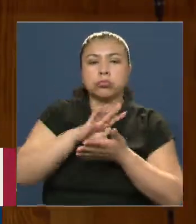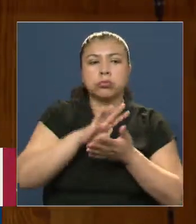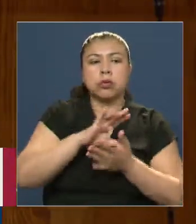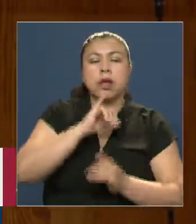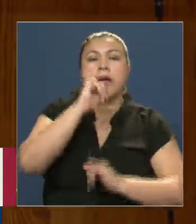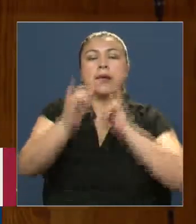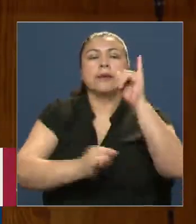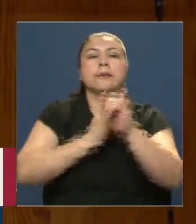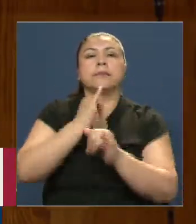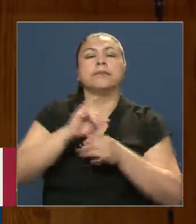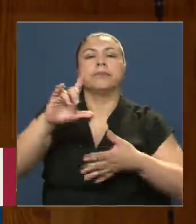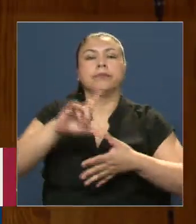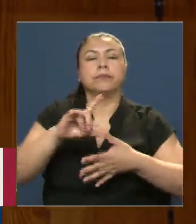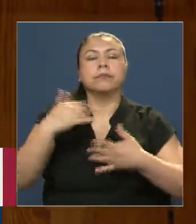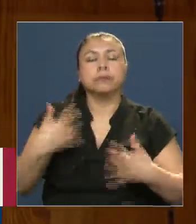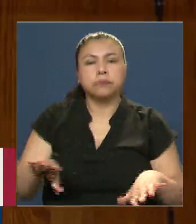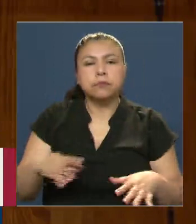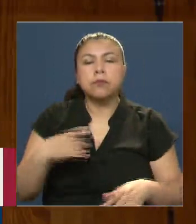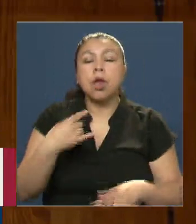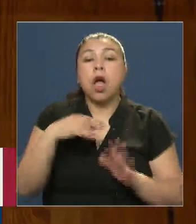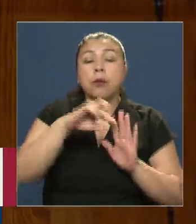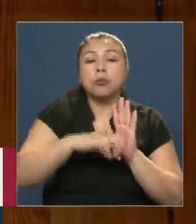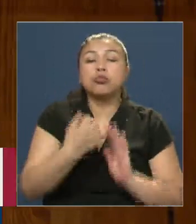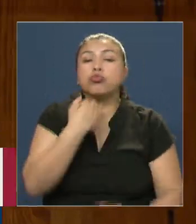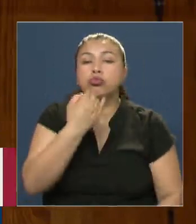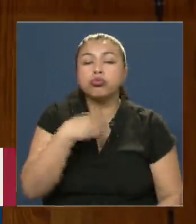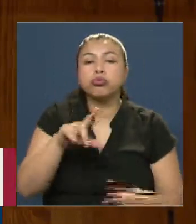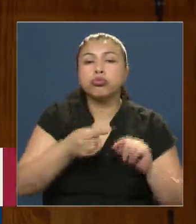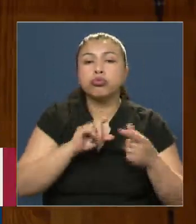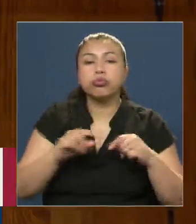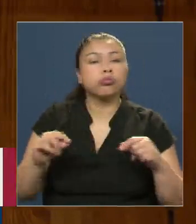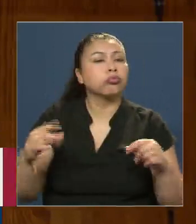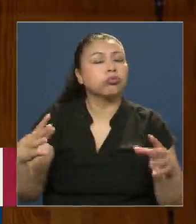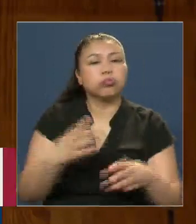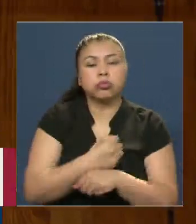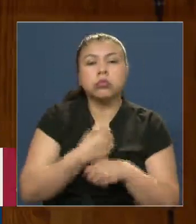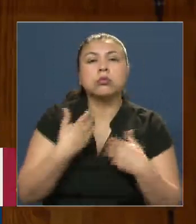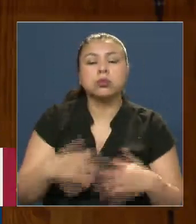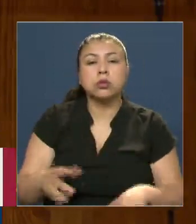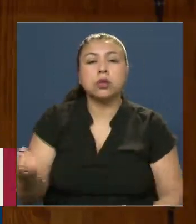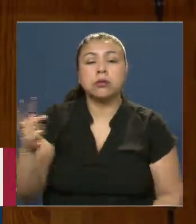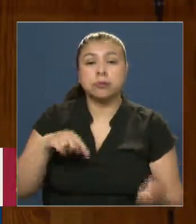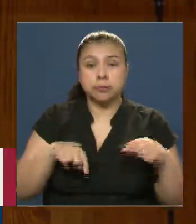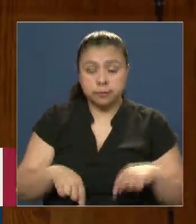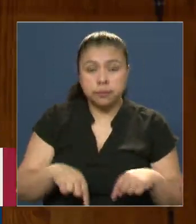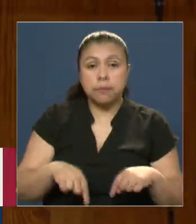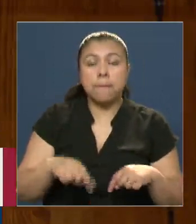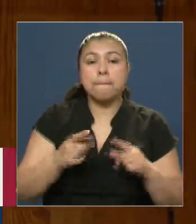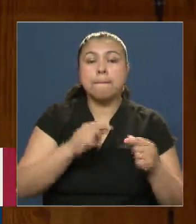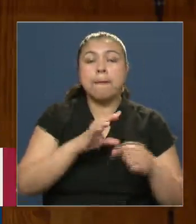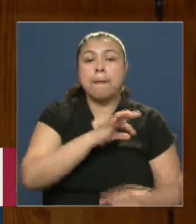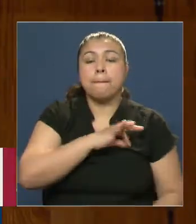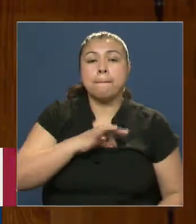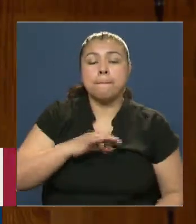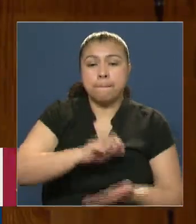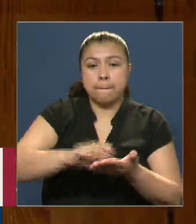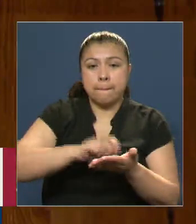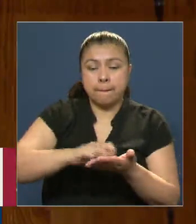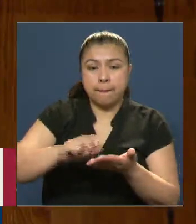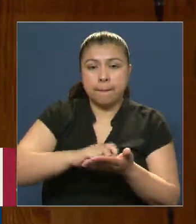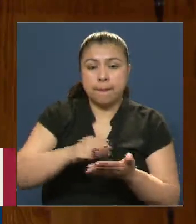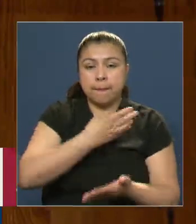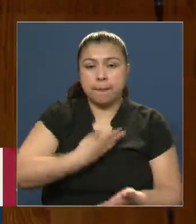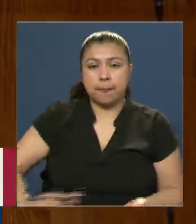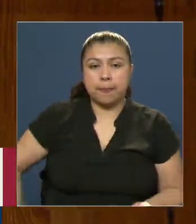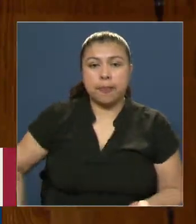Latinoamericana. Se encuentra con urgencia calificada de discusión inmediata. Asistió en representación del Ejecutivo el Ministro Secretario General de la